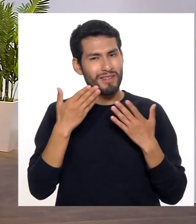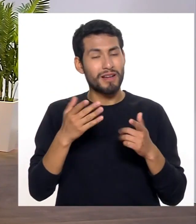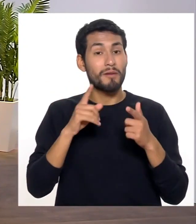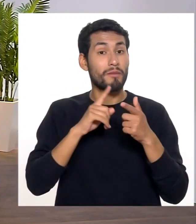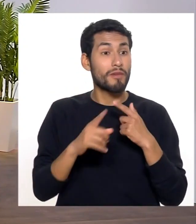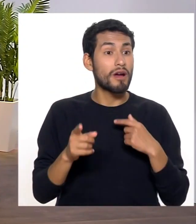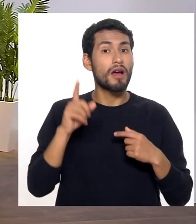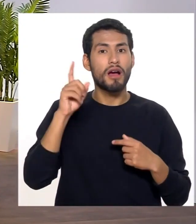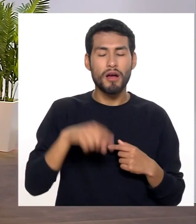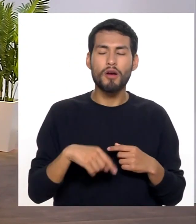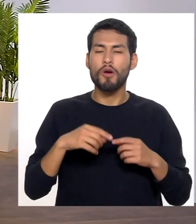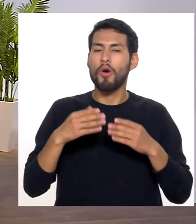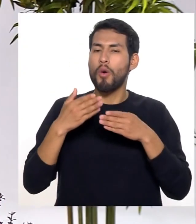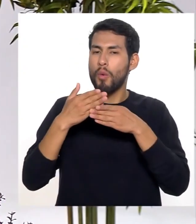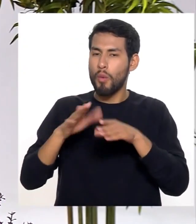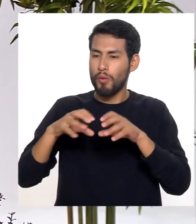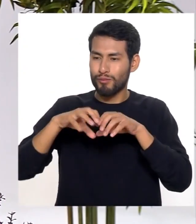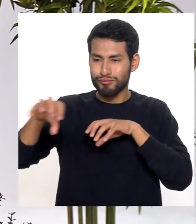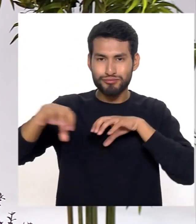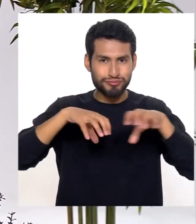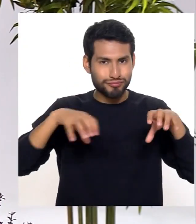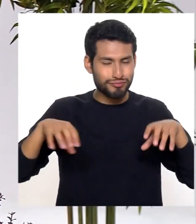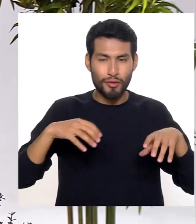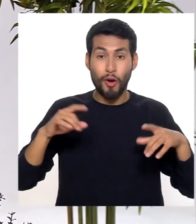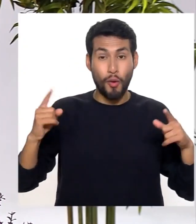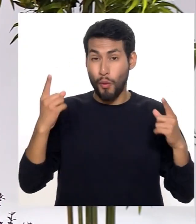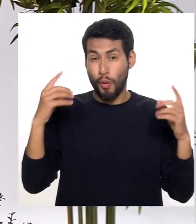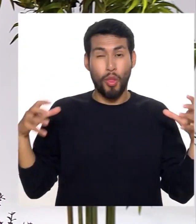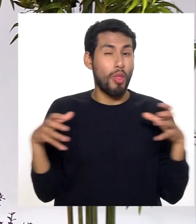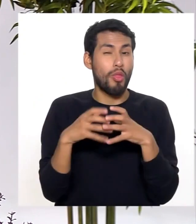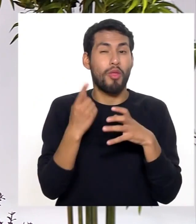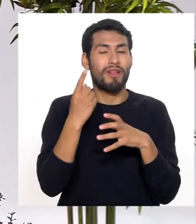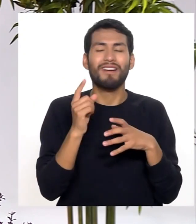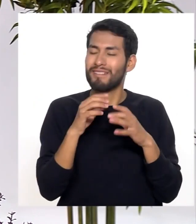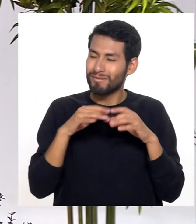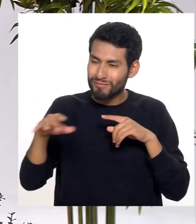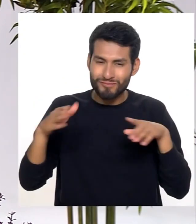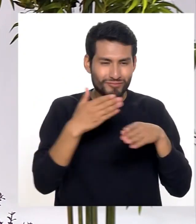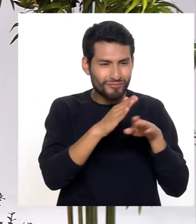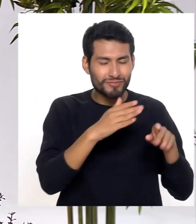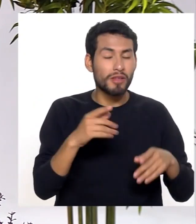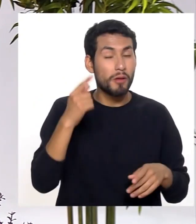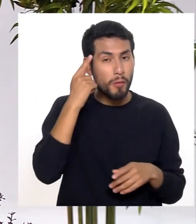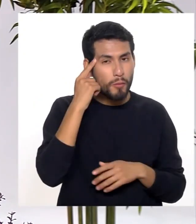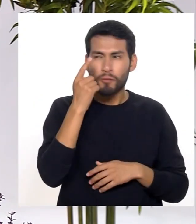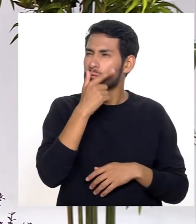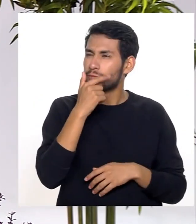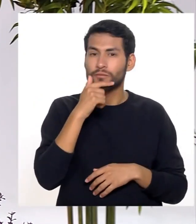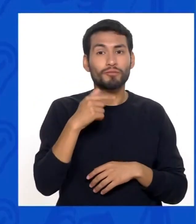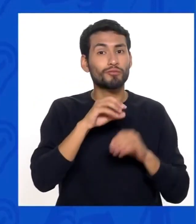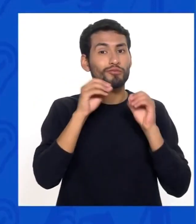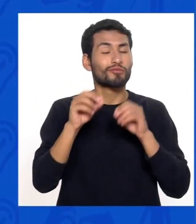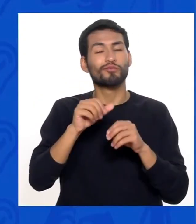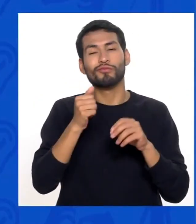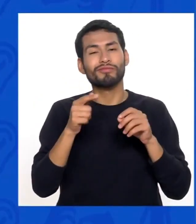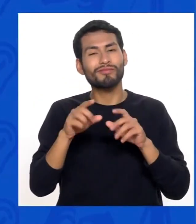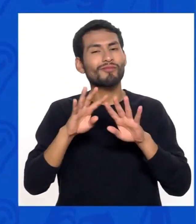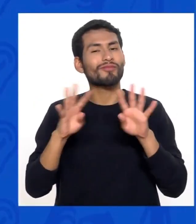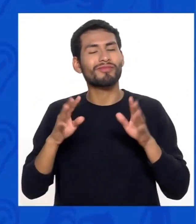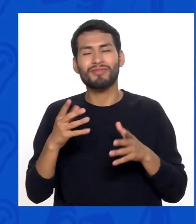pero hay que descentralizar, ¿no? Y buscamos el espacio donde podrían estar nuestros chicos.